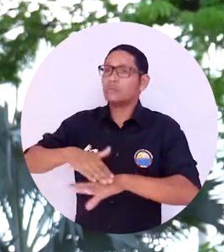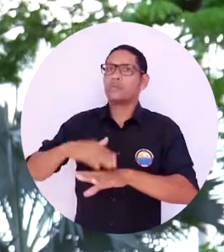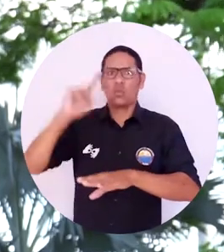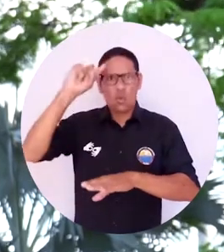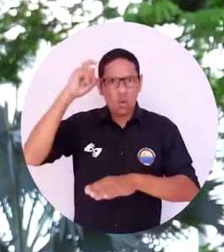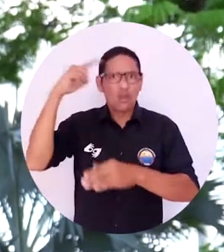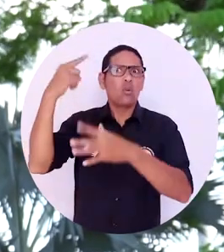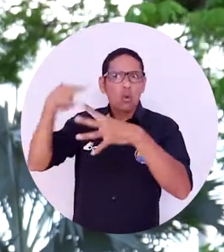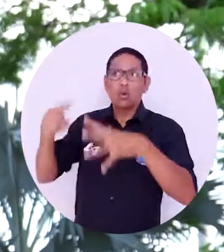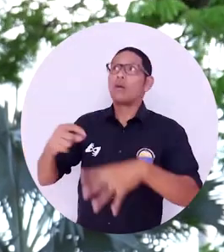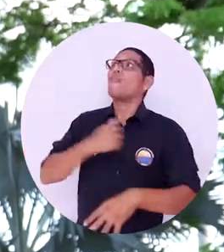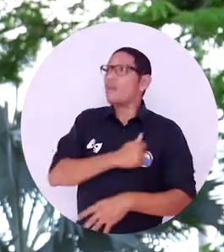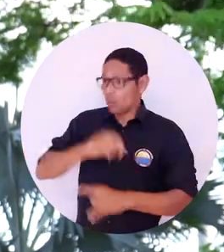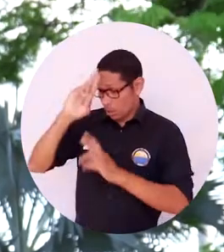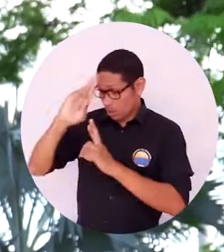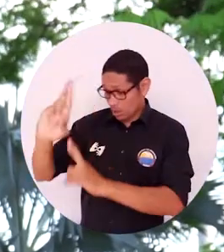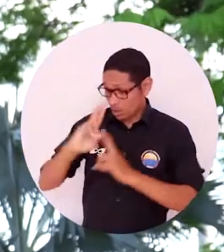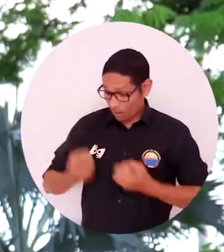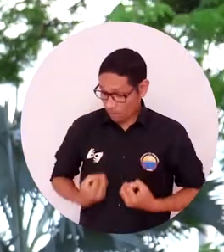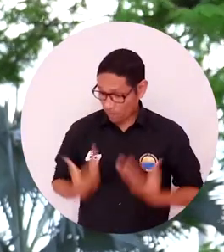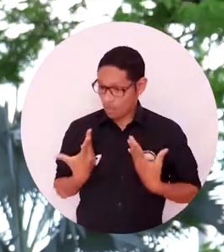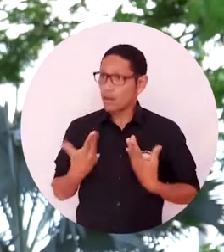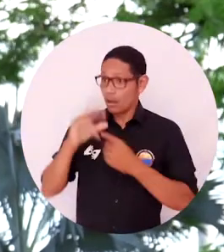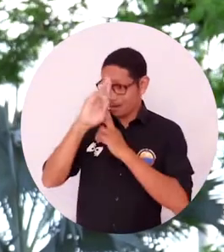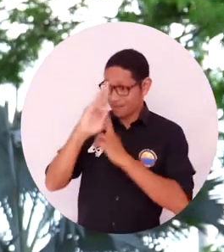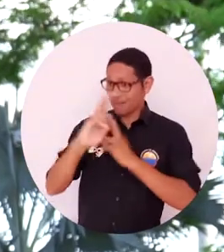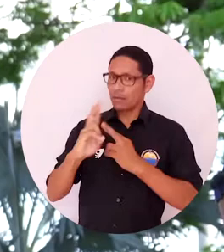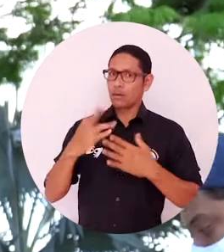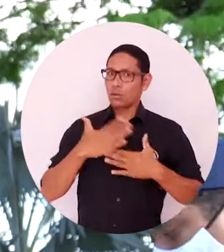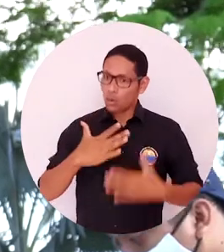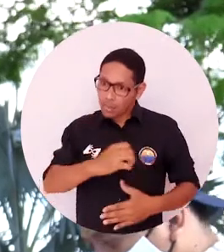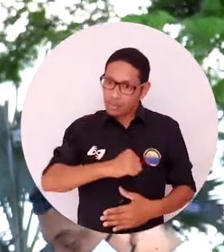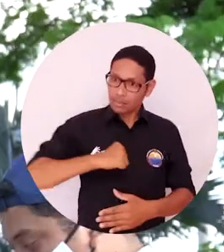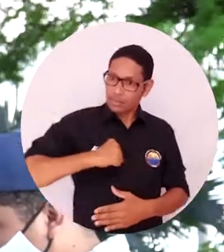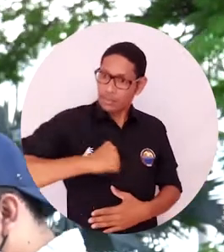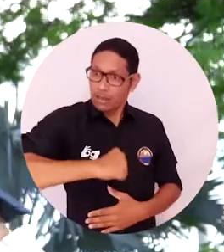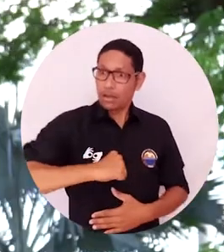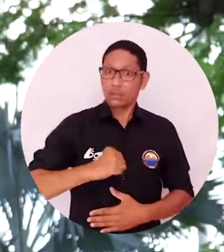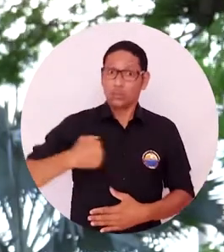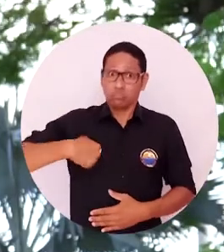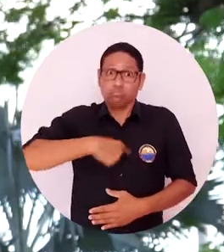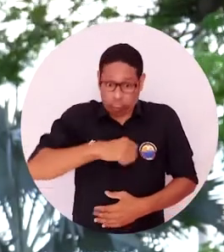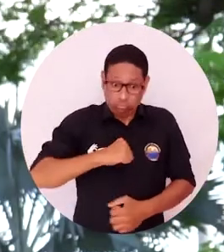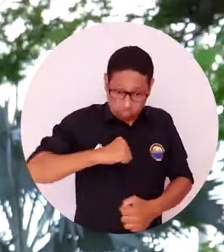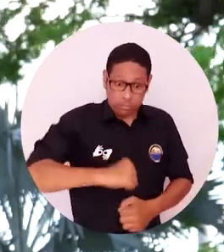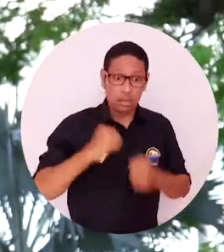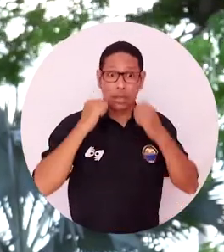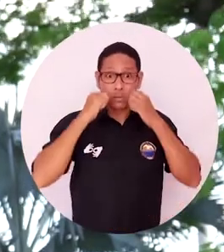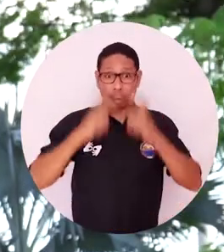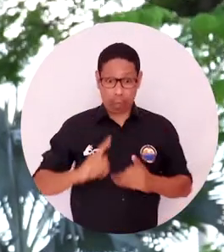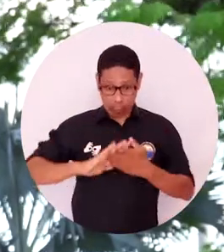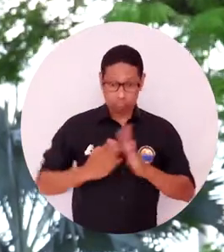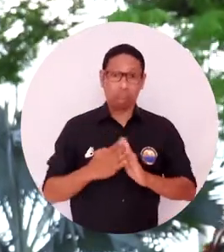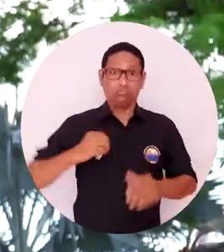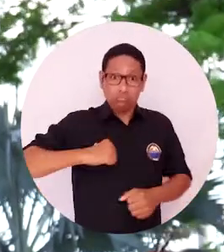autoridades competentes que se nos respete también la vida, así como también cada uno de los derechos a los cuales nosotros como ciudadanos y